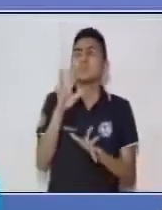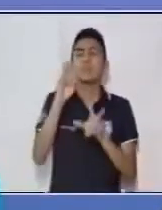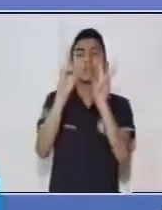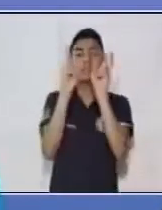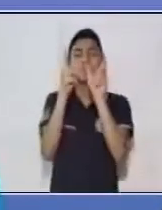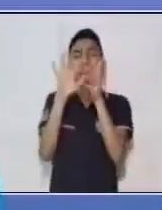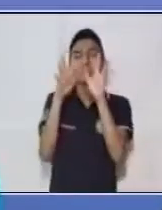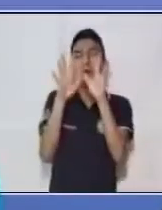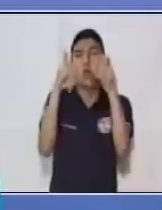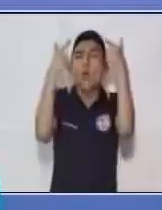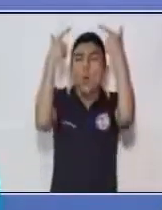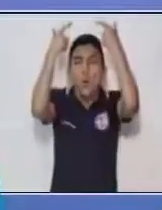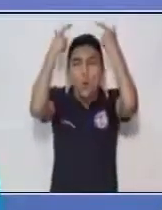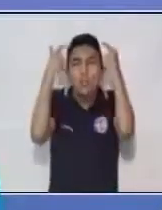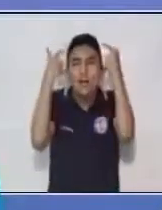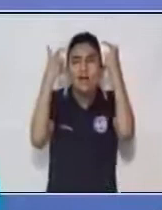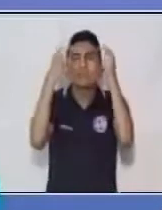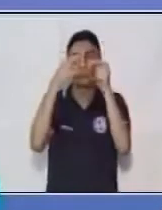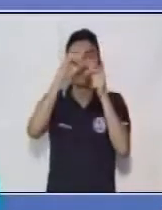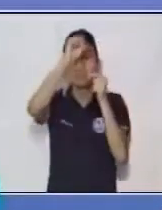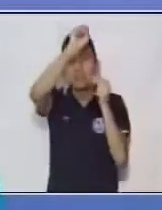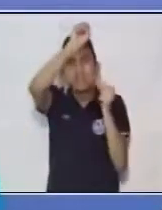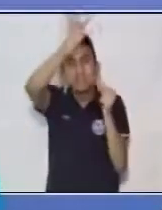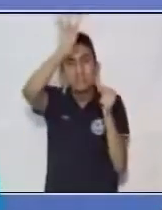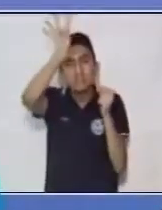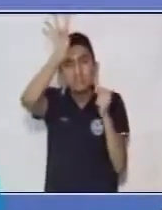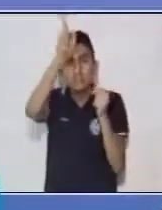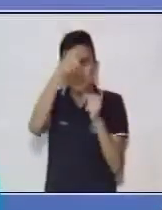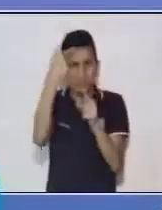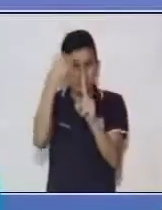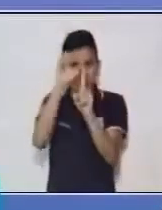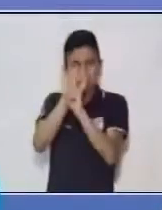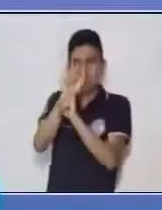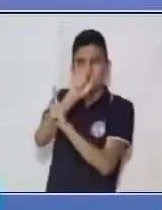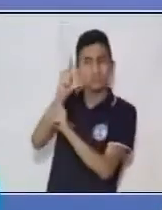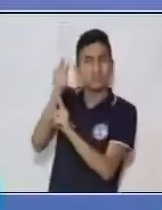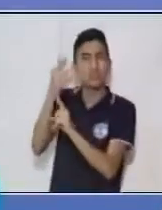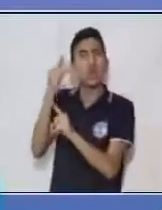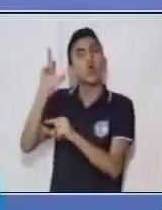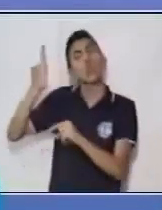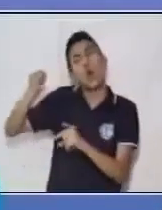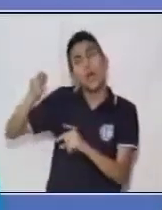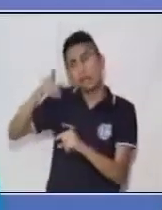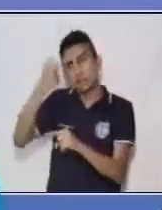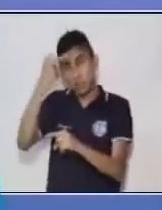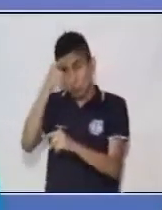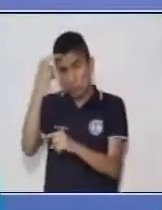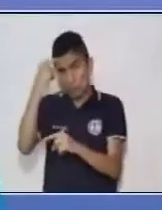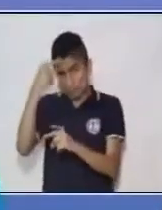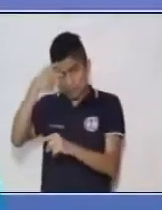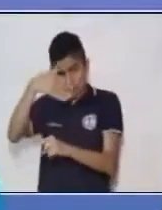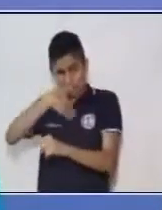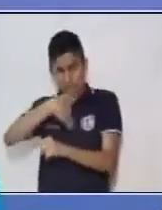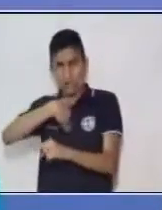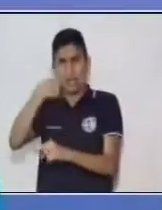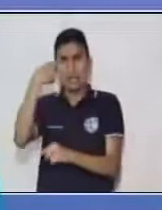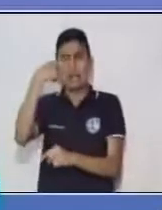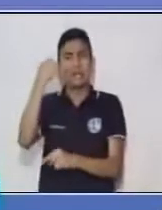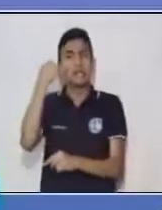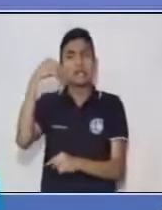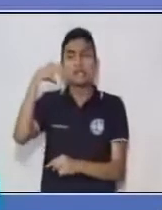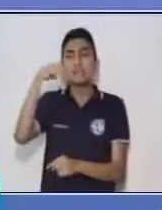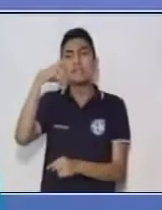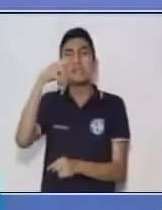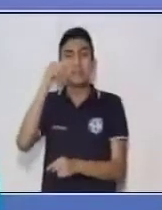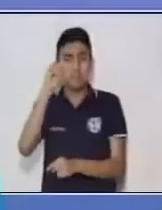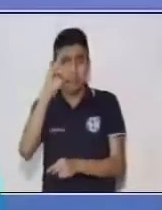¿Puedes ver dónde debemos trazar la línea para que tenga una simetría axial? Sí, ¿verdad?